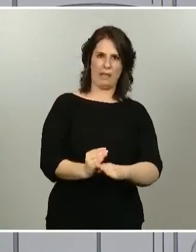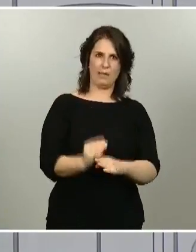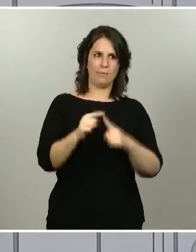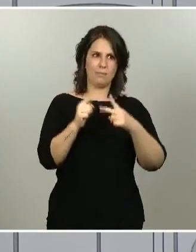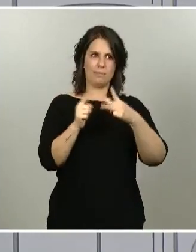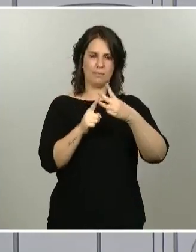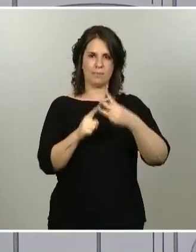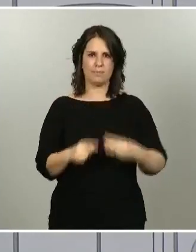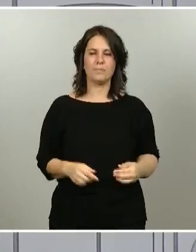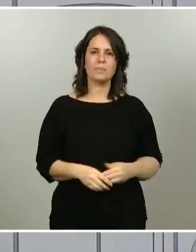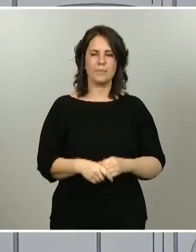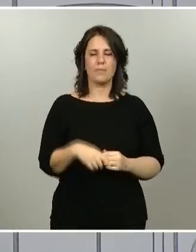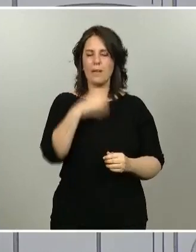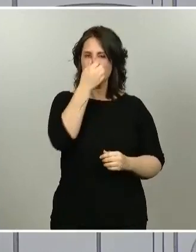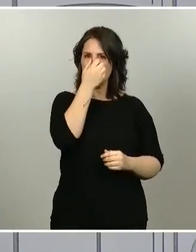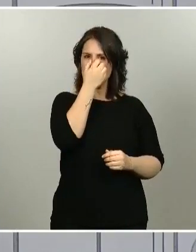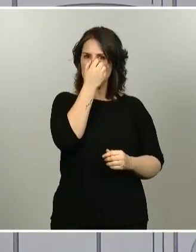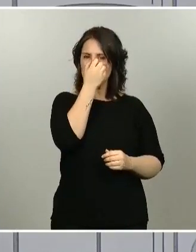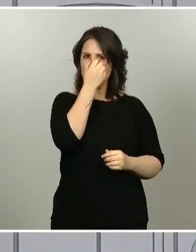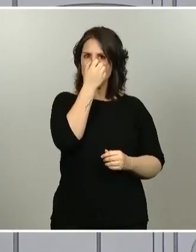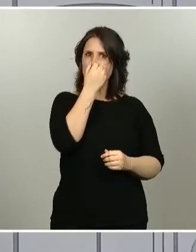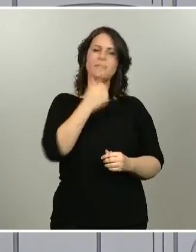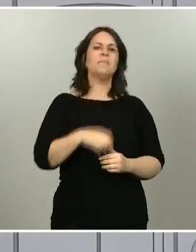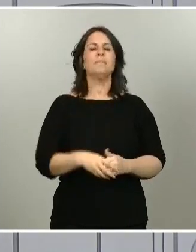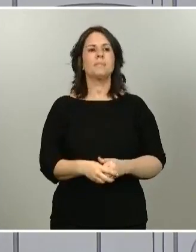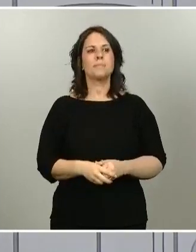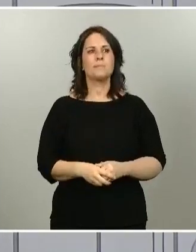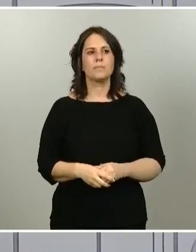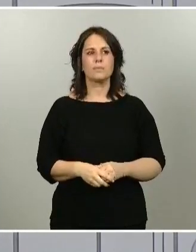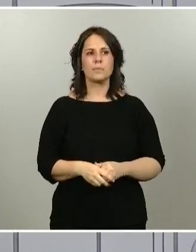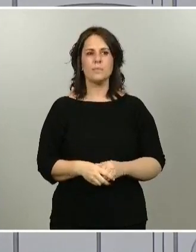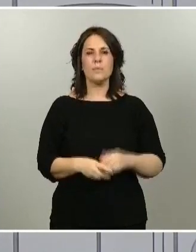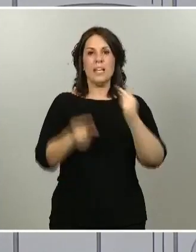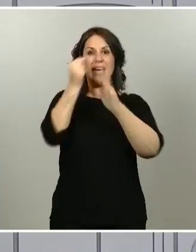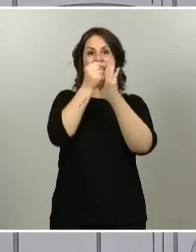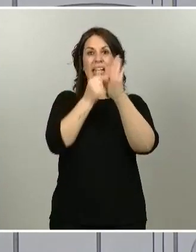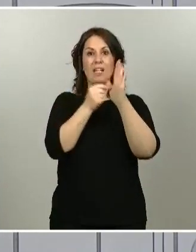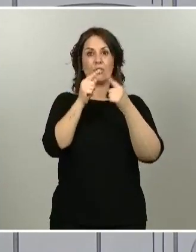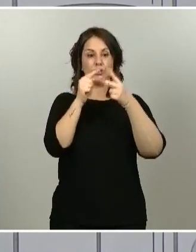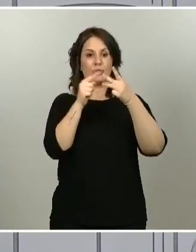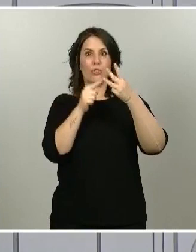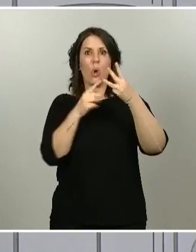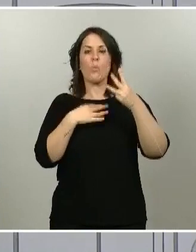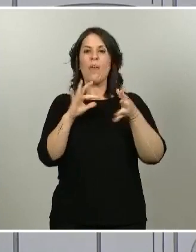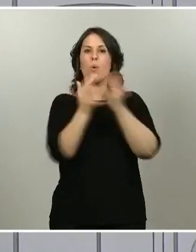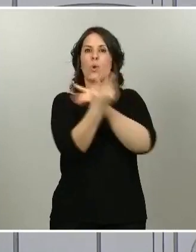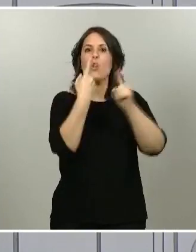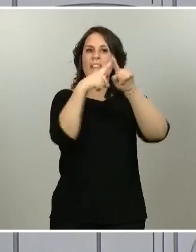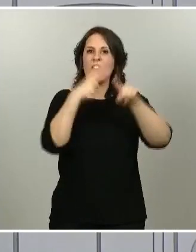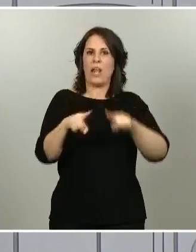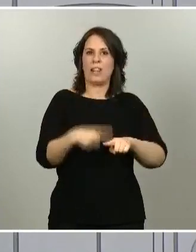Todos estos diferentes tipos de criterios pueden tener diferente estado de evolución. La epidemia evoluciona en